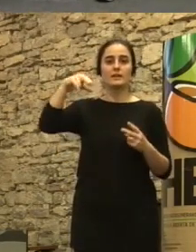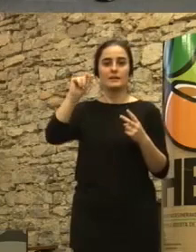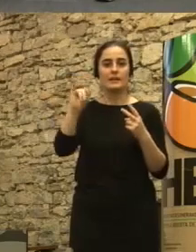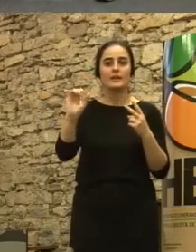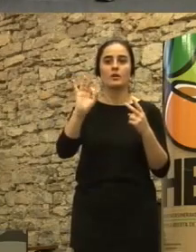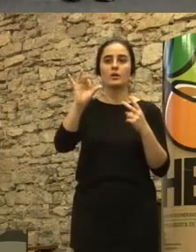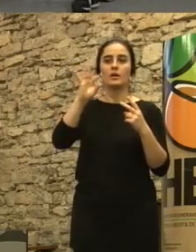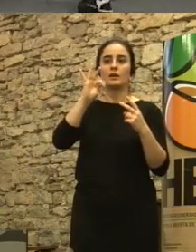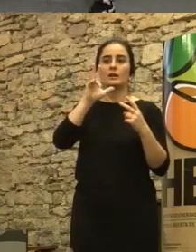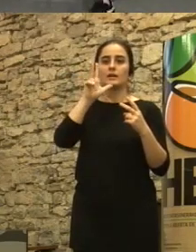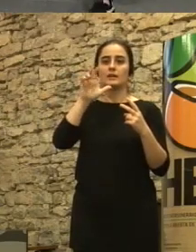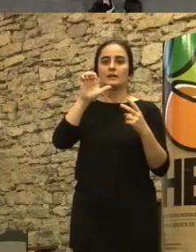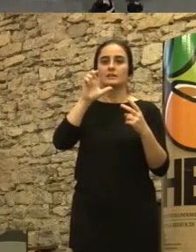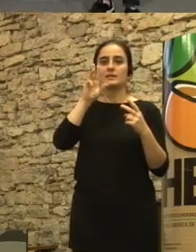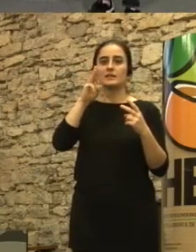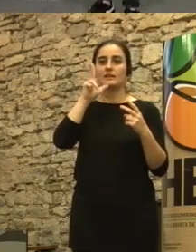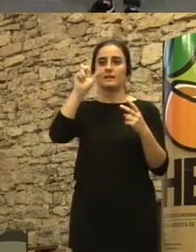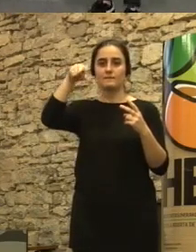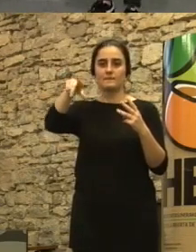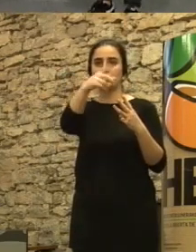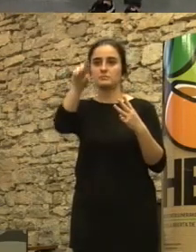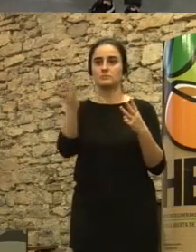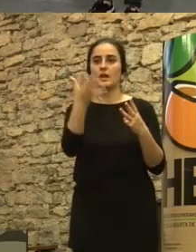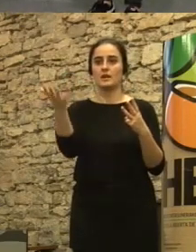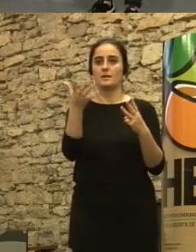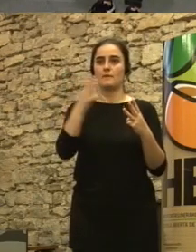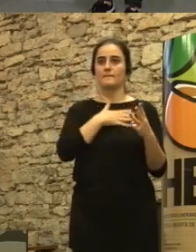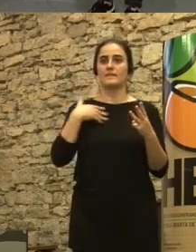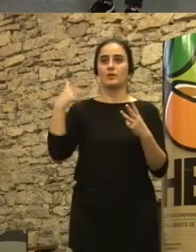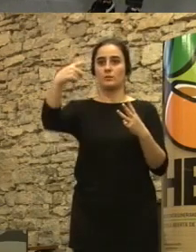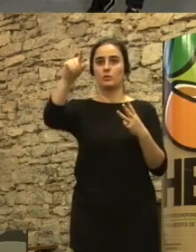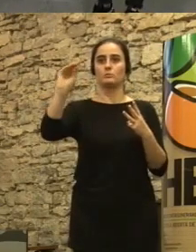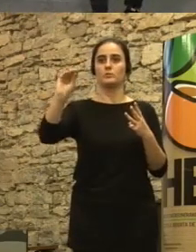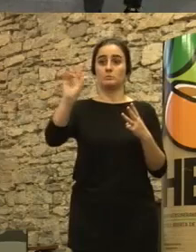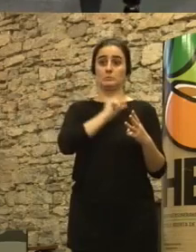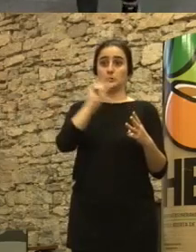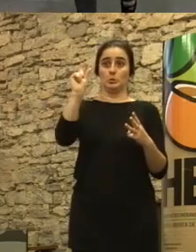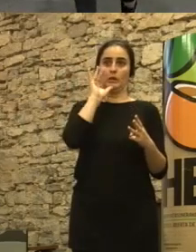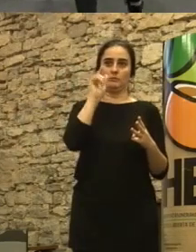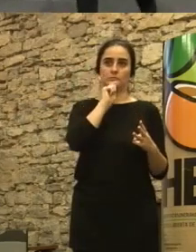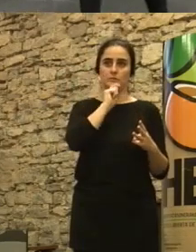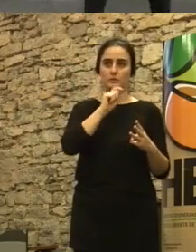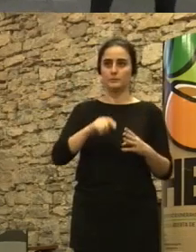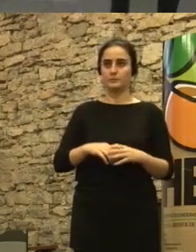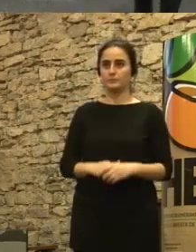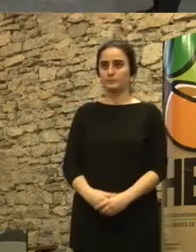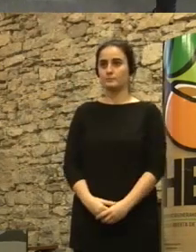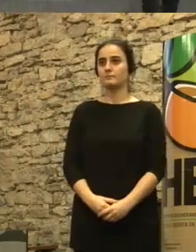animéis. Prefiero que habléis vosotros a que hablar yo. Aquí hay. Un segundito, que te llevan el